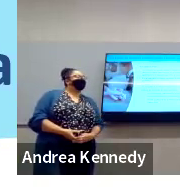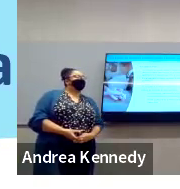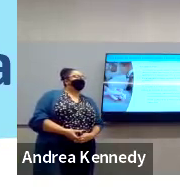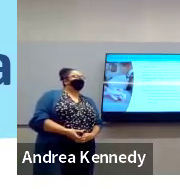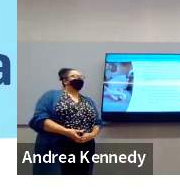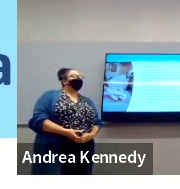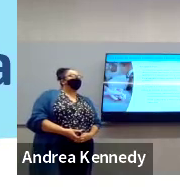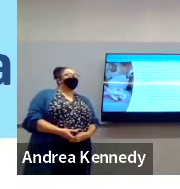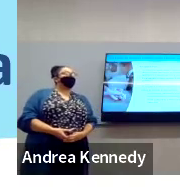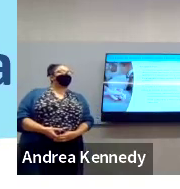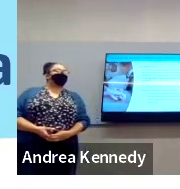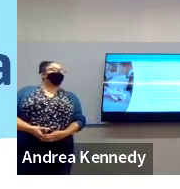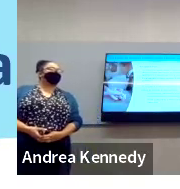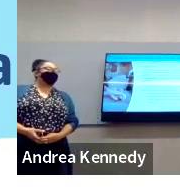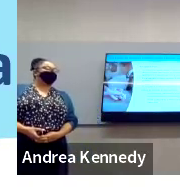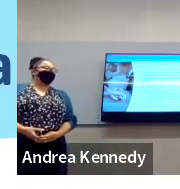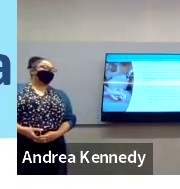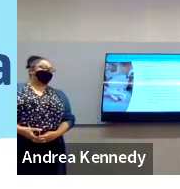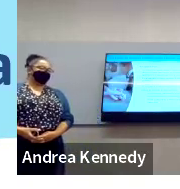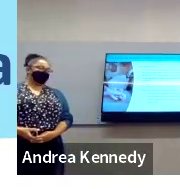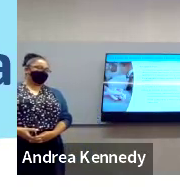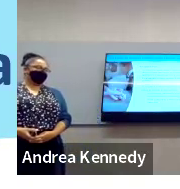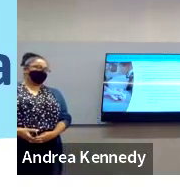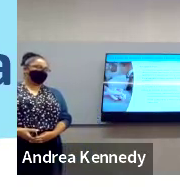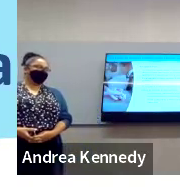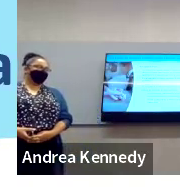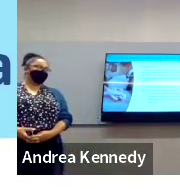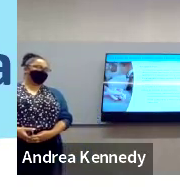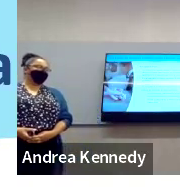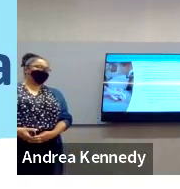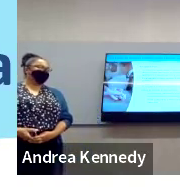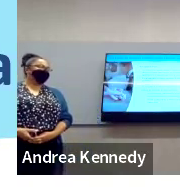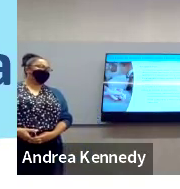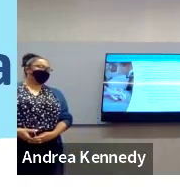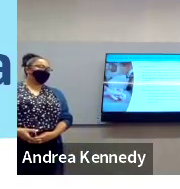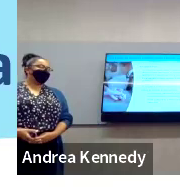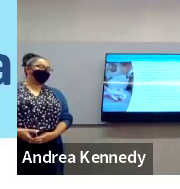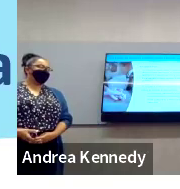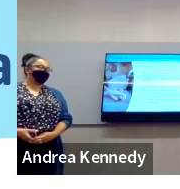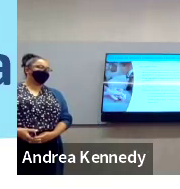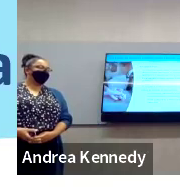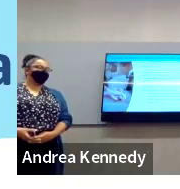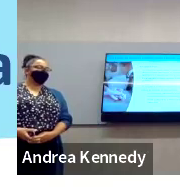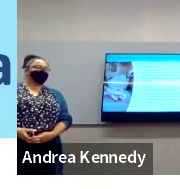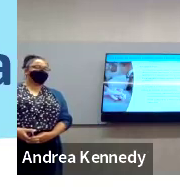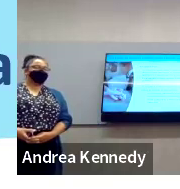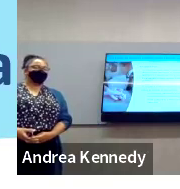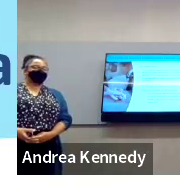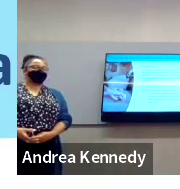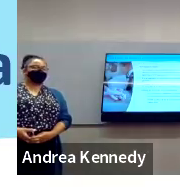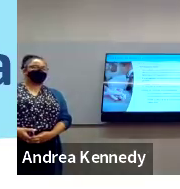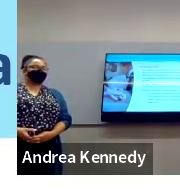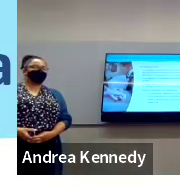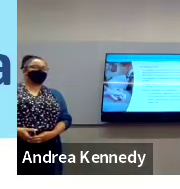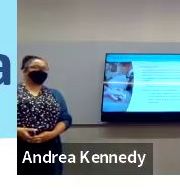de aumento de renta es permitido. En primer lugar, van a determinar el porcentaje que fue revisado por el